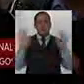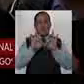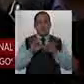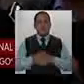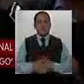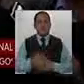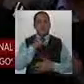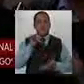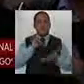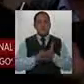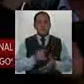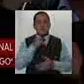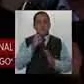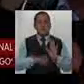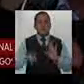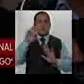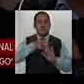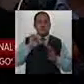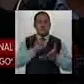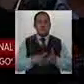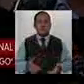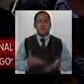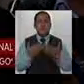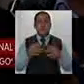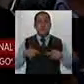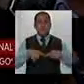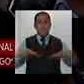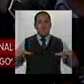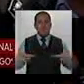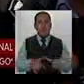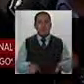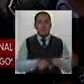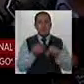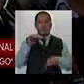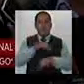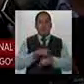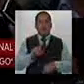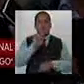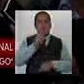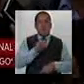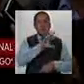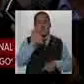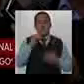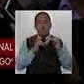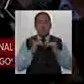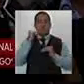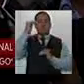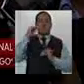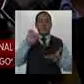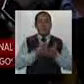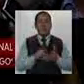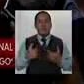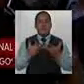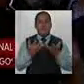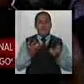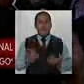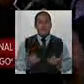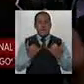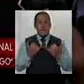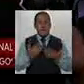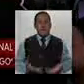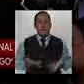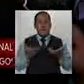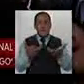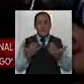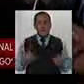importante es que son proyectos que deben estar localizados sobre los 1.500 metros de altura, que lo que busca es